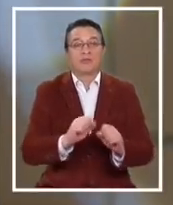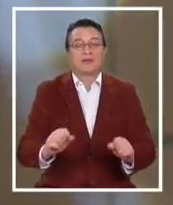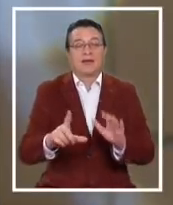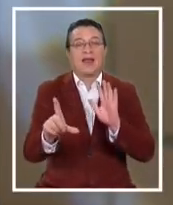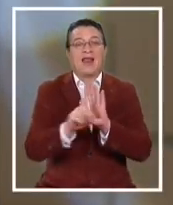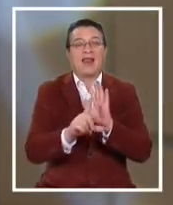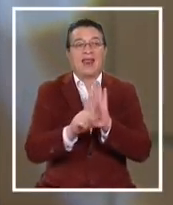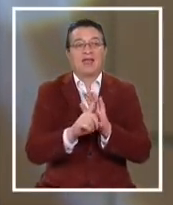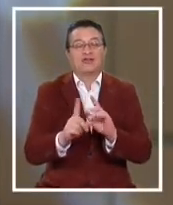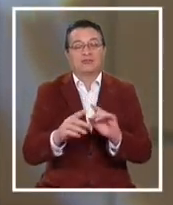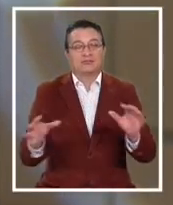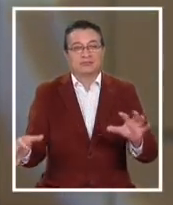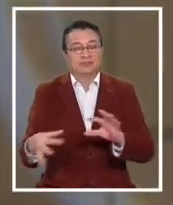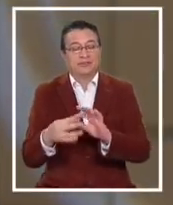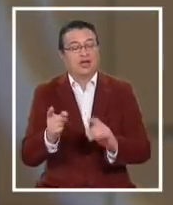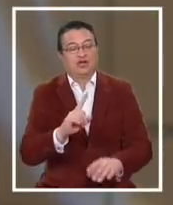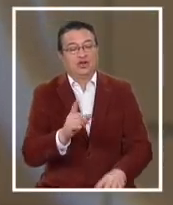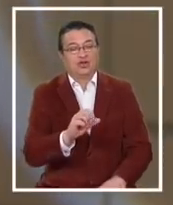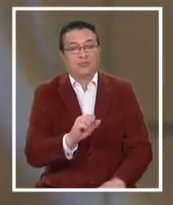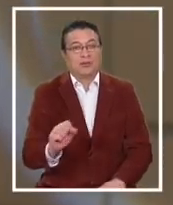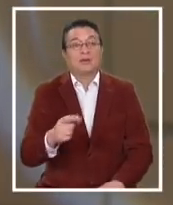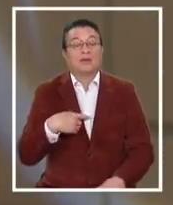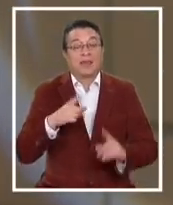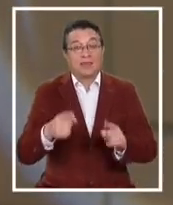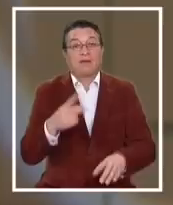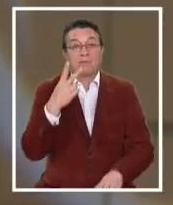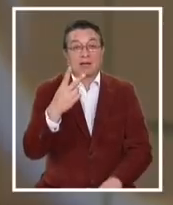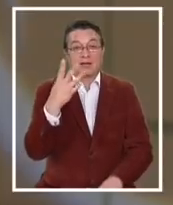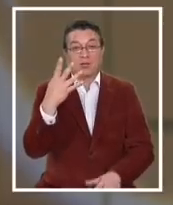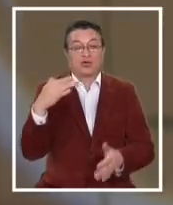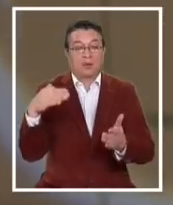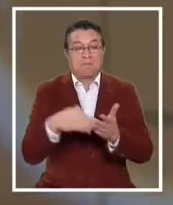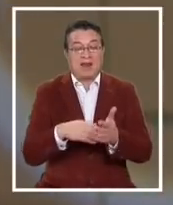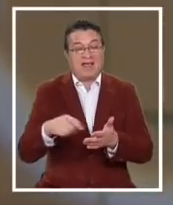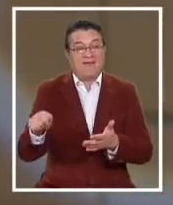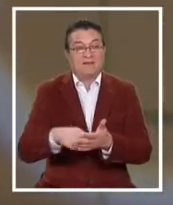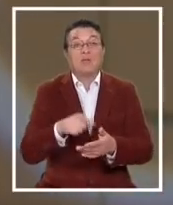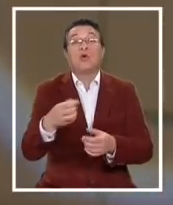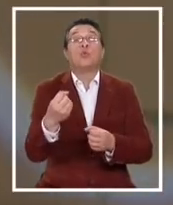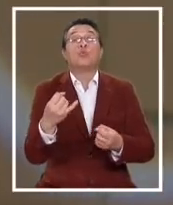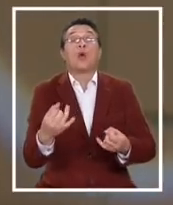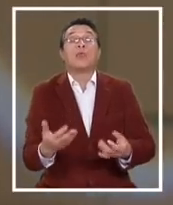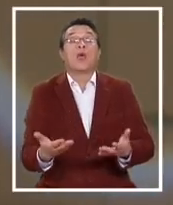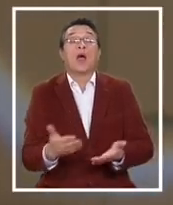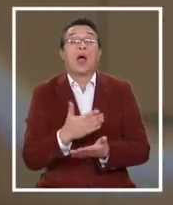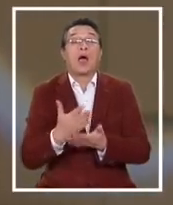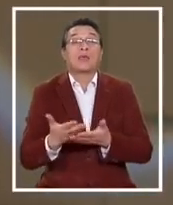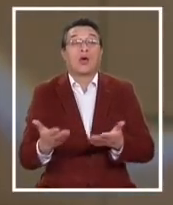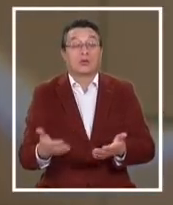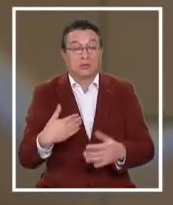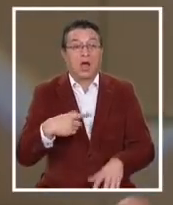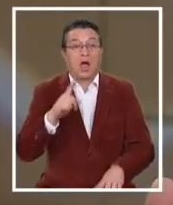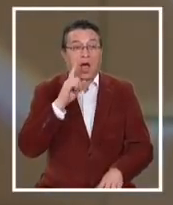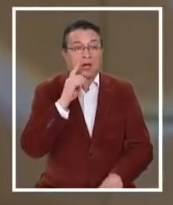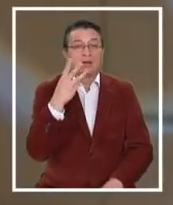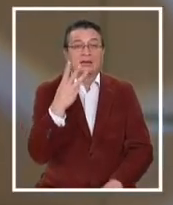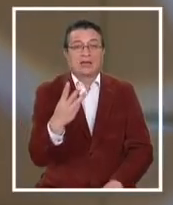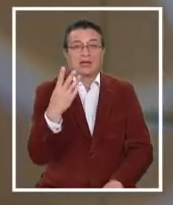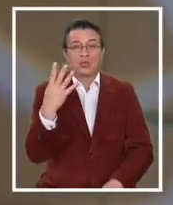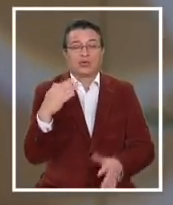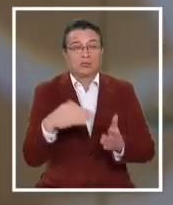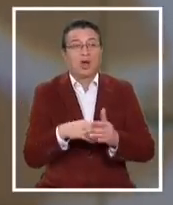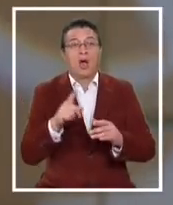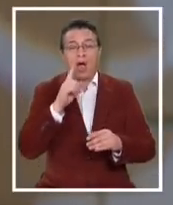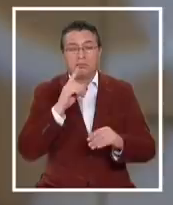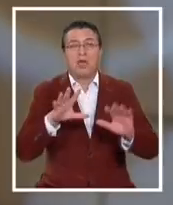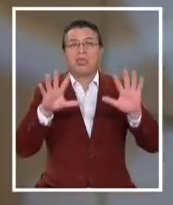ley antidíscolo. Entonces, tenemos que juntar 24.000 firmas. ¿Con cuántas va? Tenemos que juntar 34.000, vamos en